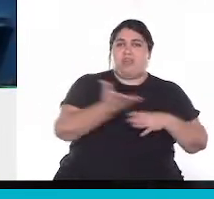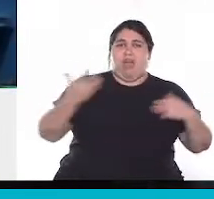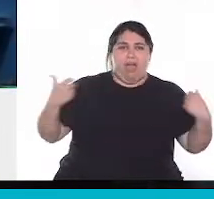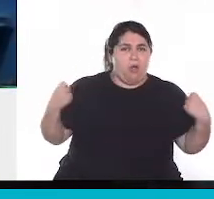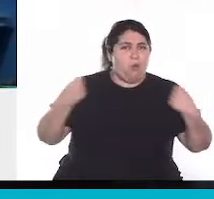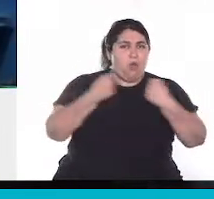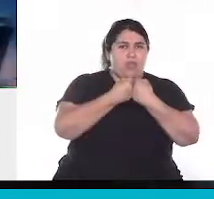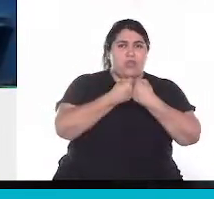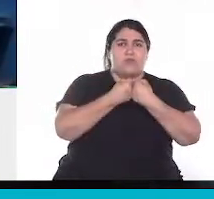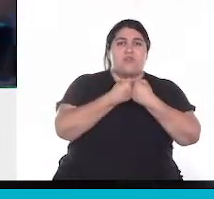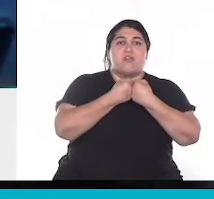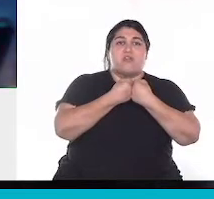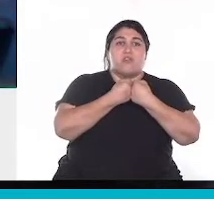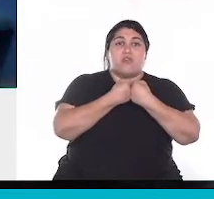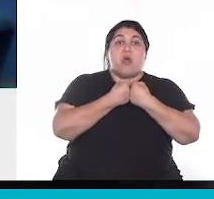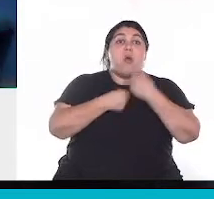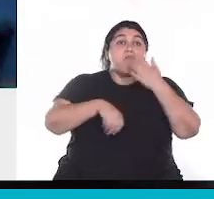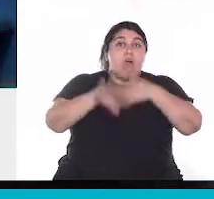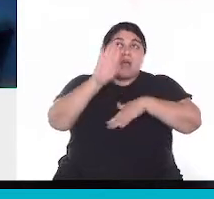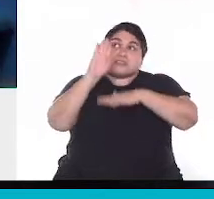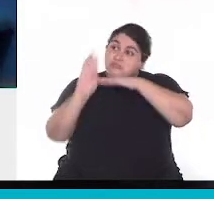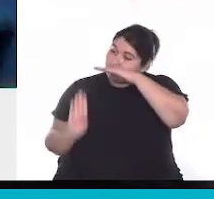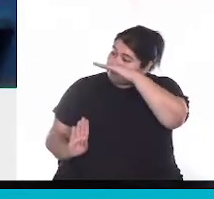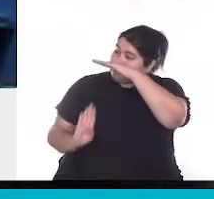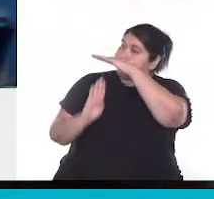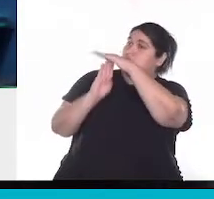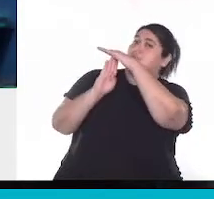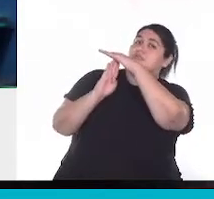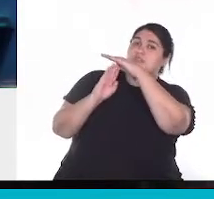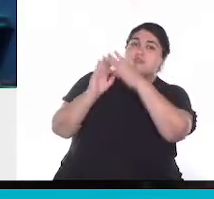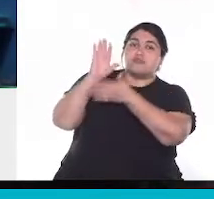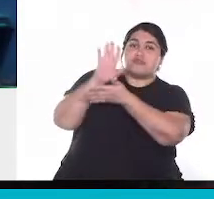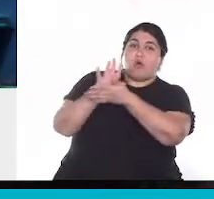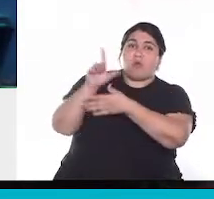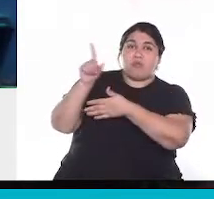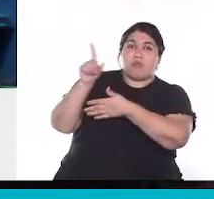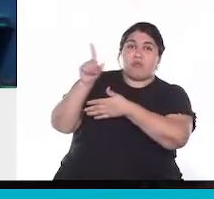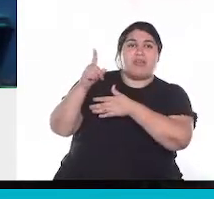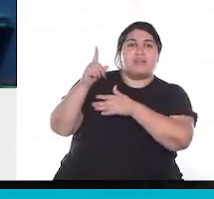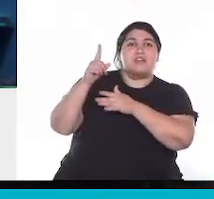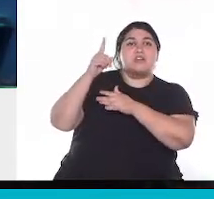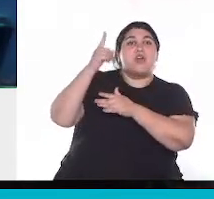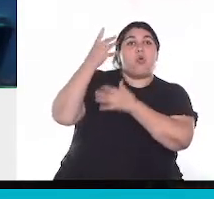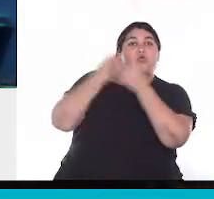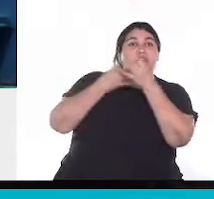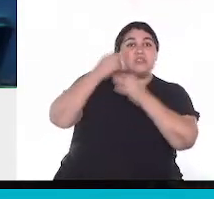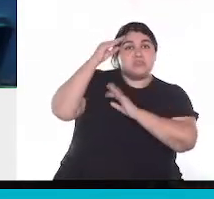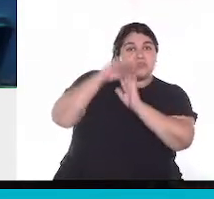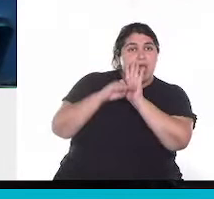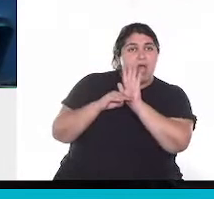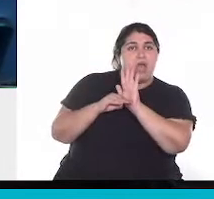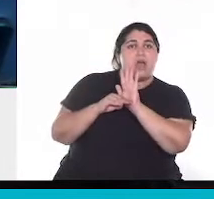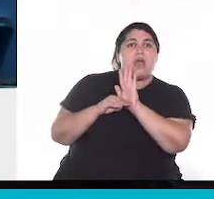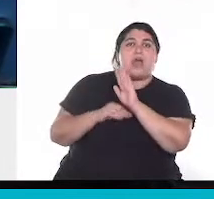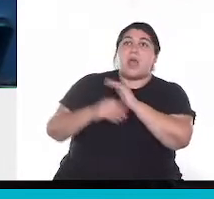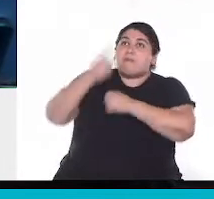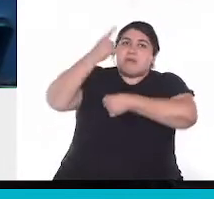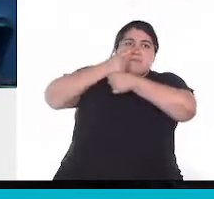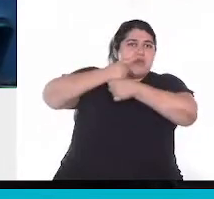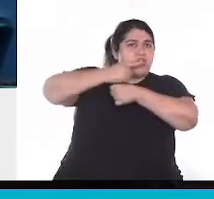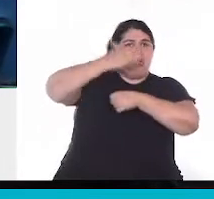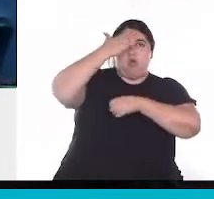que la supremacía en términos de ordenamiento jurídico en la Argentina era la